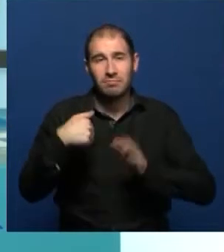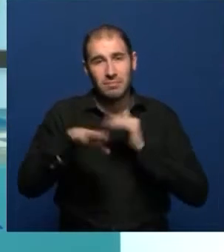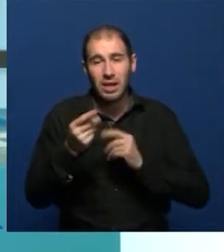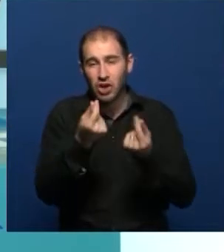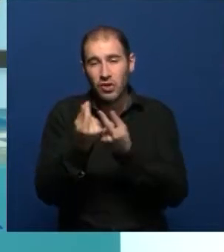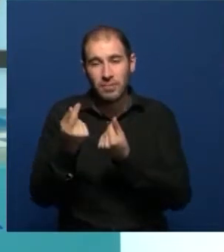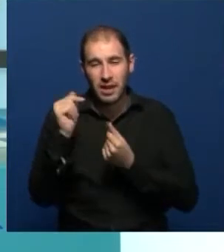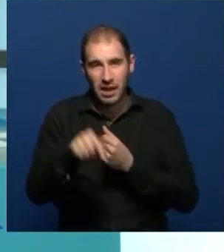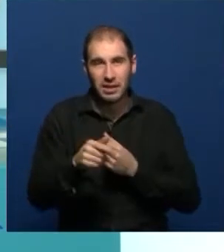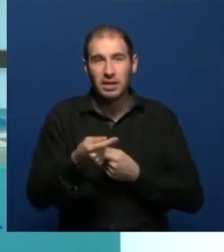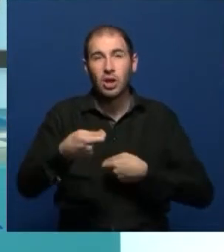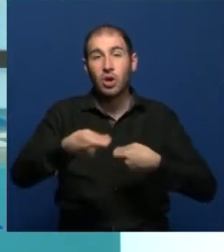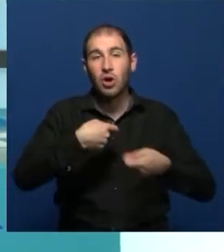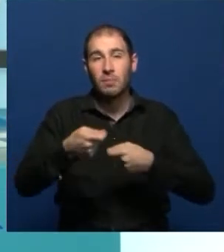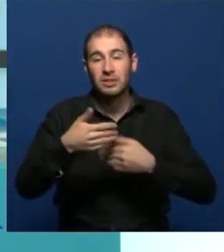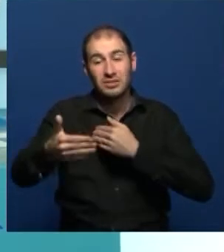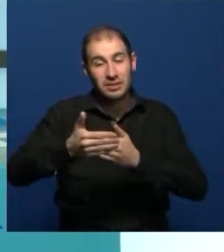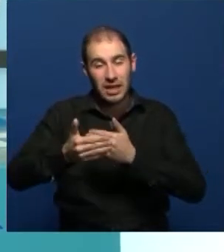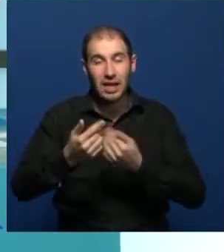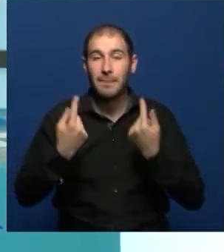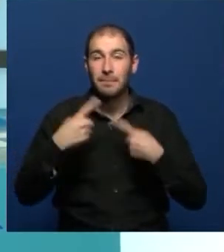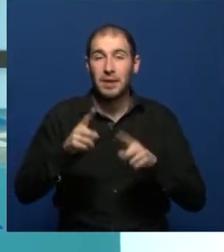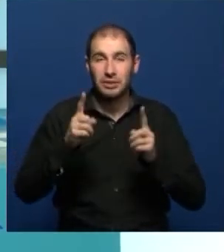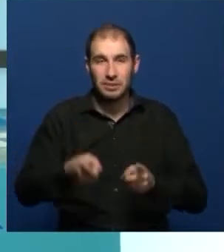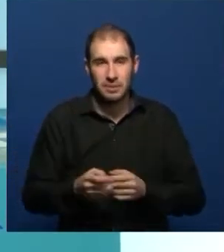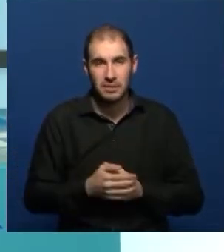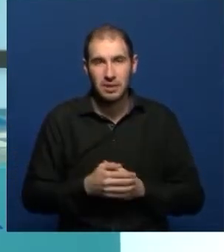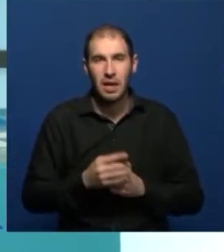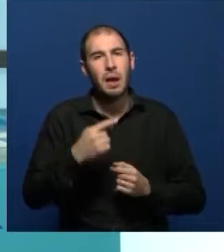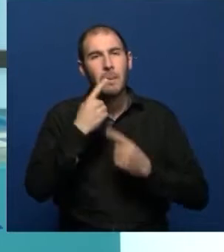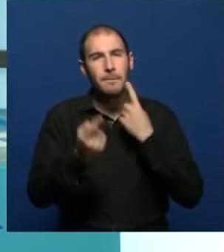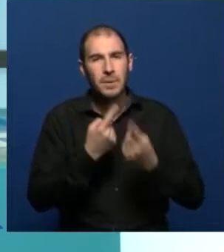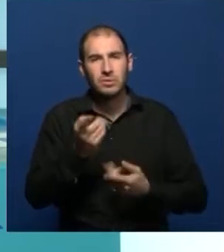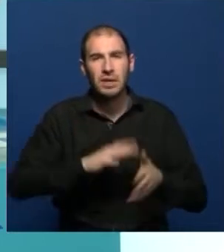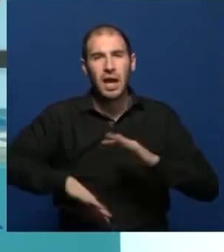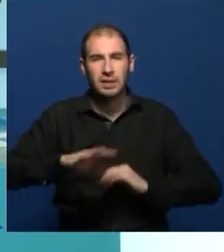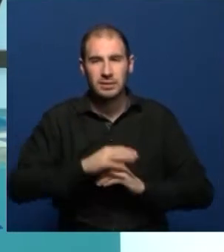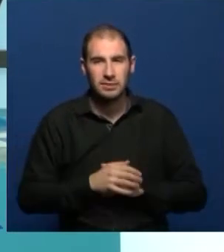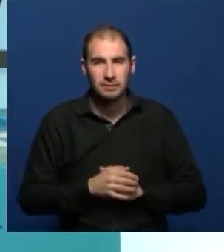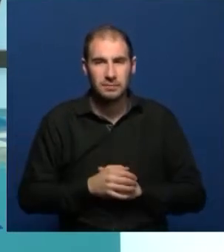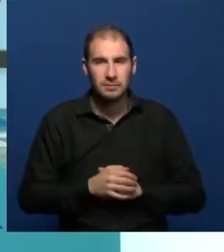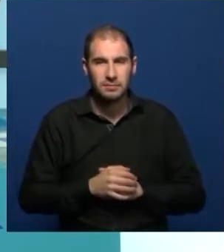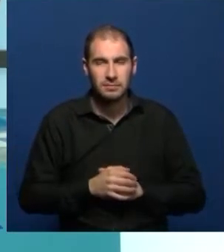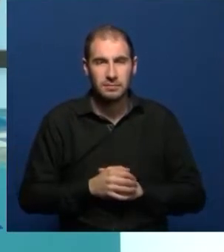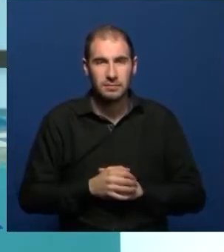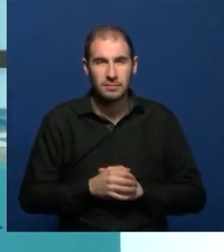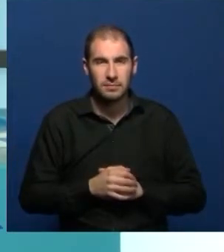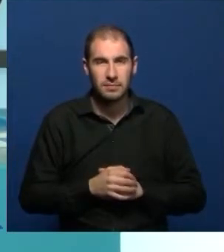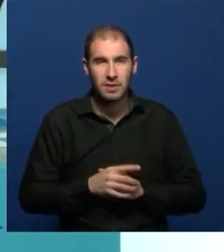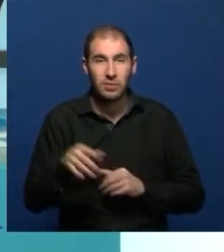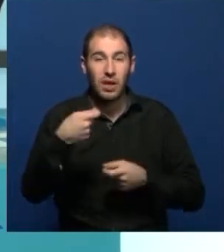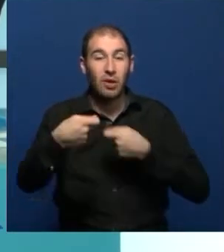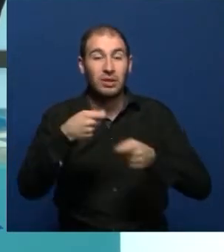las compras, son los comercios de proximidad, pero además el relevamiento se realiza en